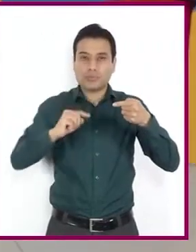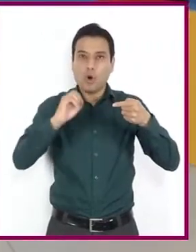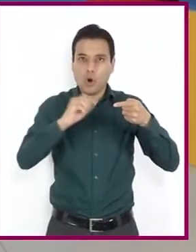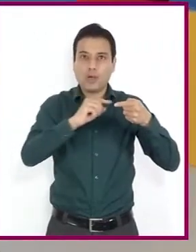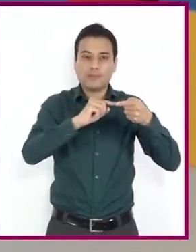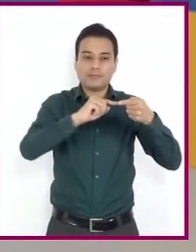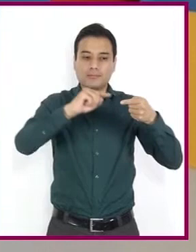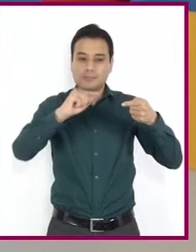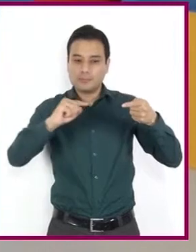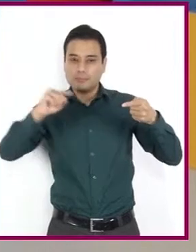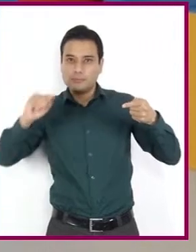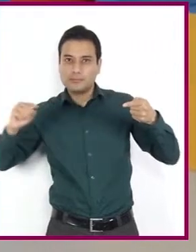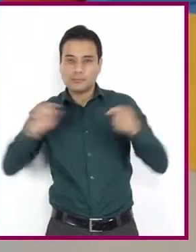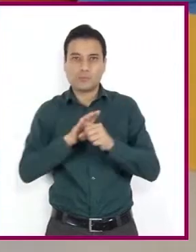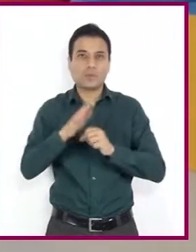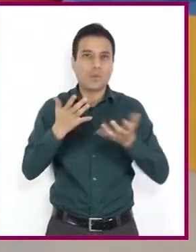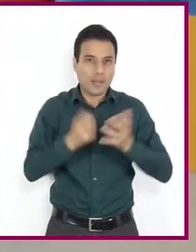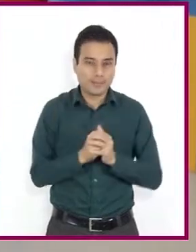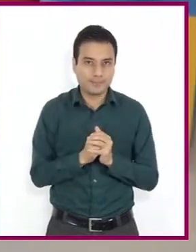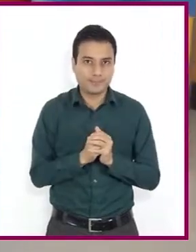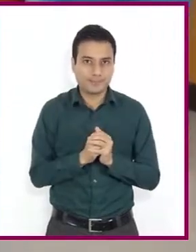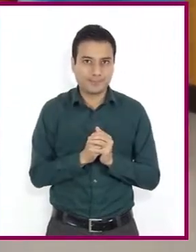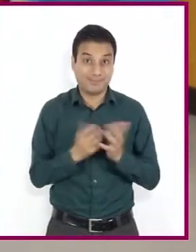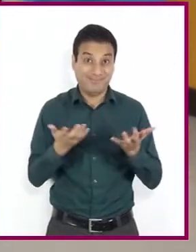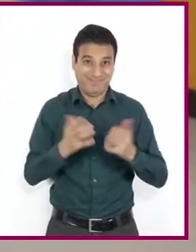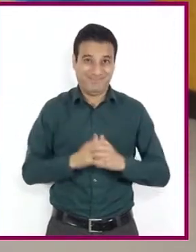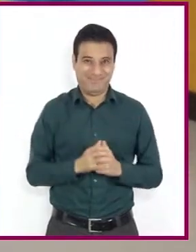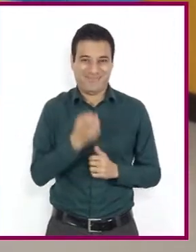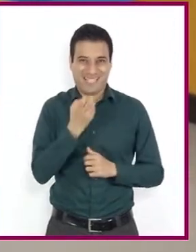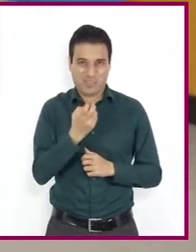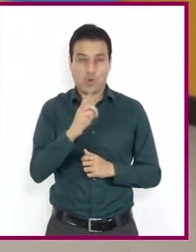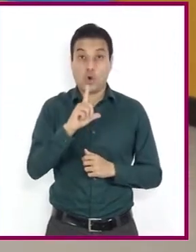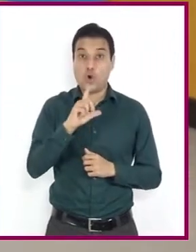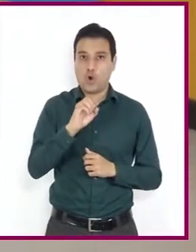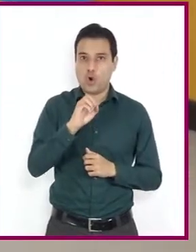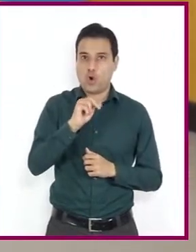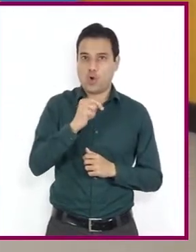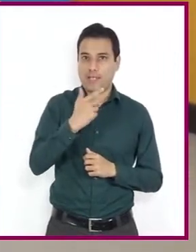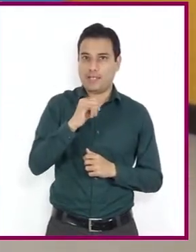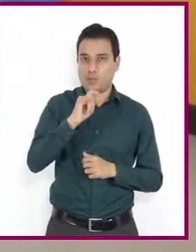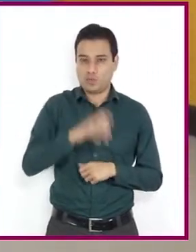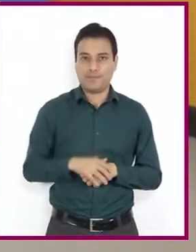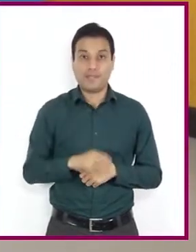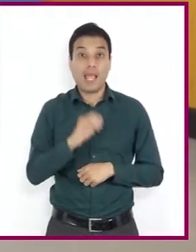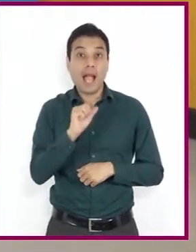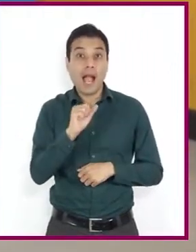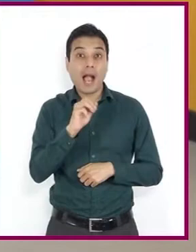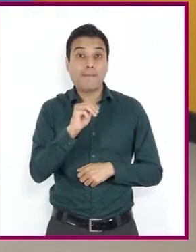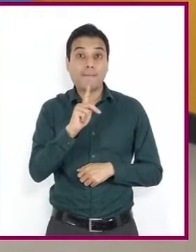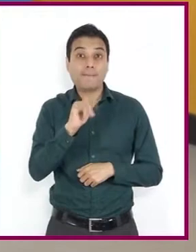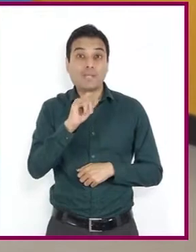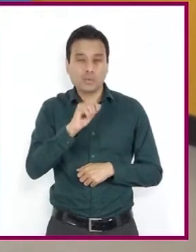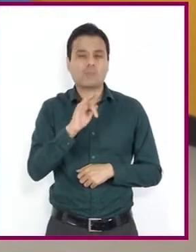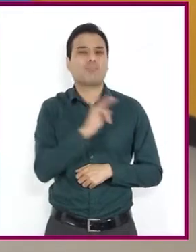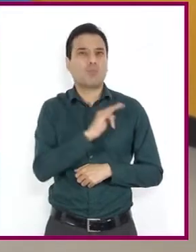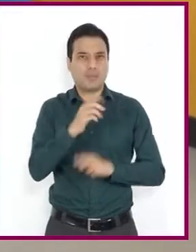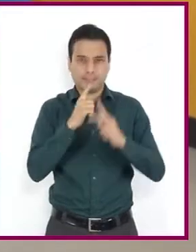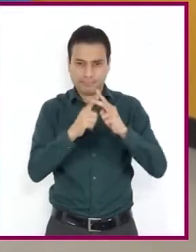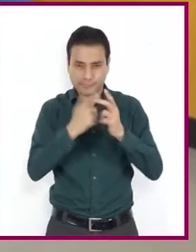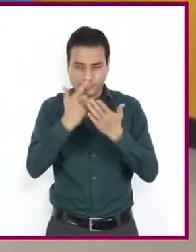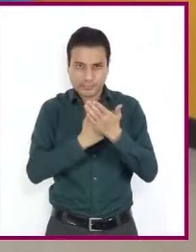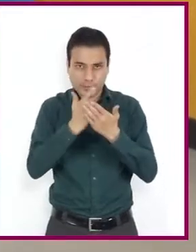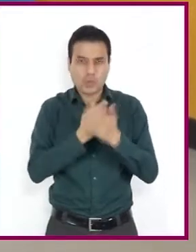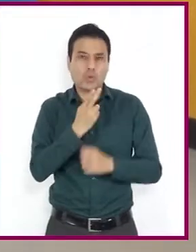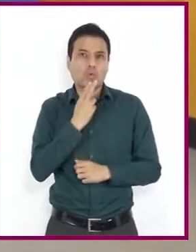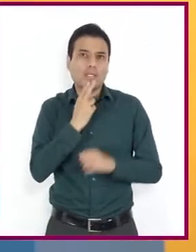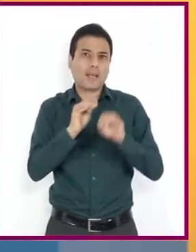menor compresión. Dado que la longitud de onda y la amplitud son distancias, podemos medirlas en metros o en